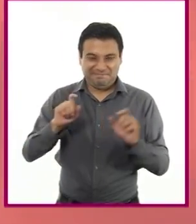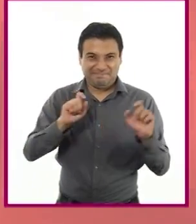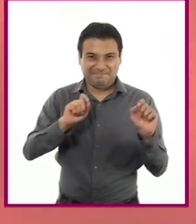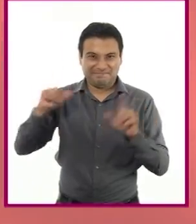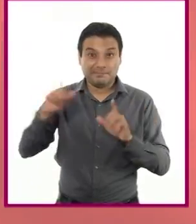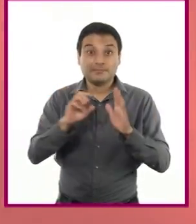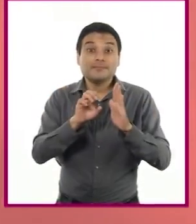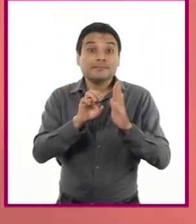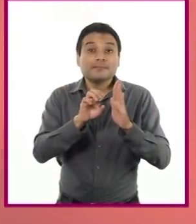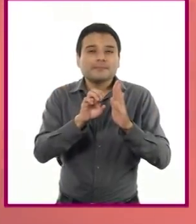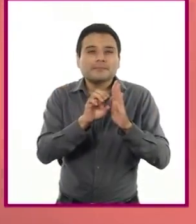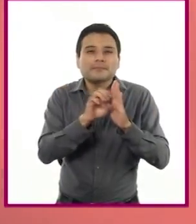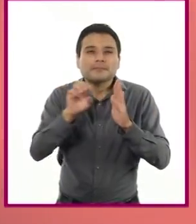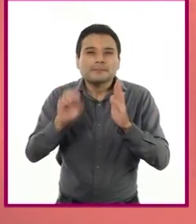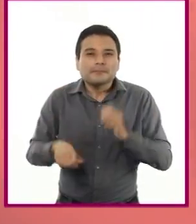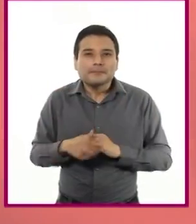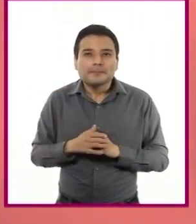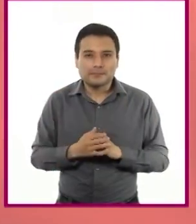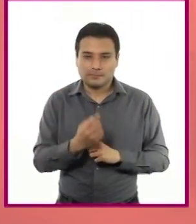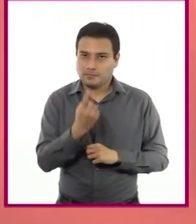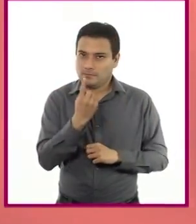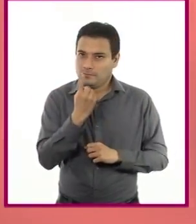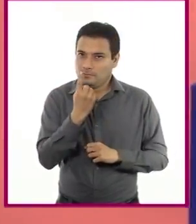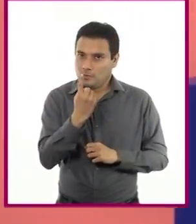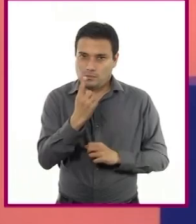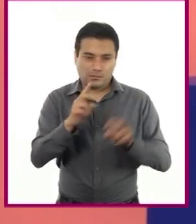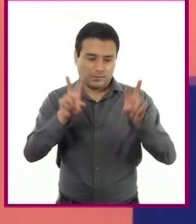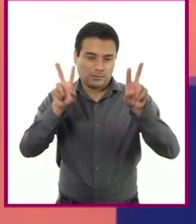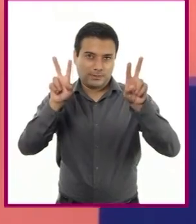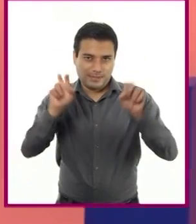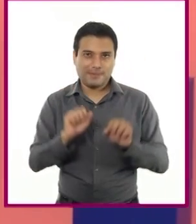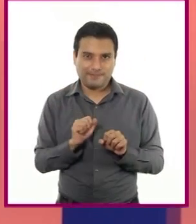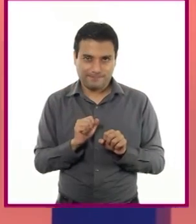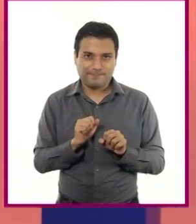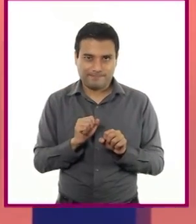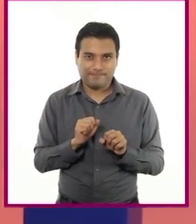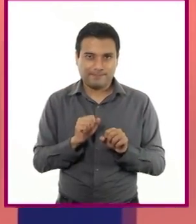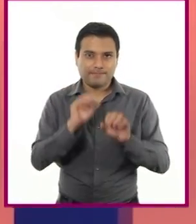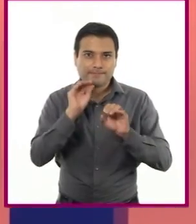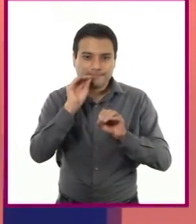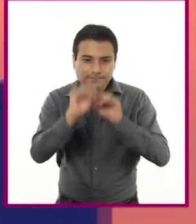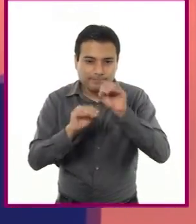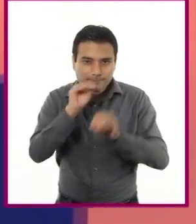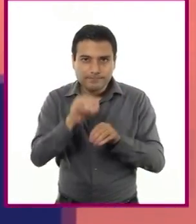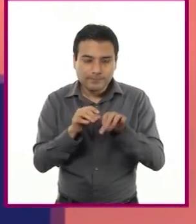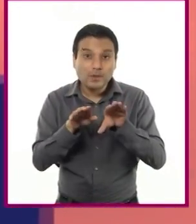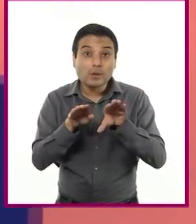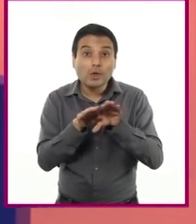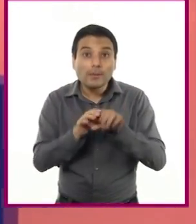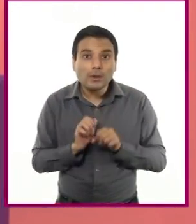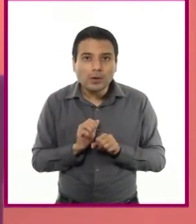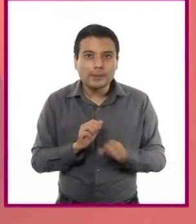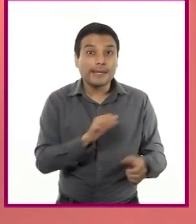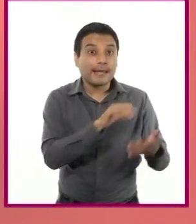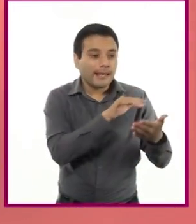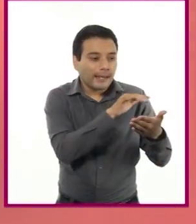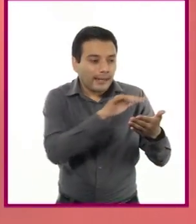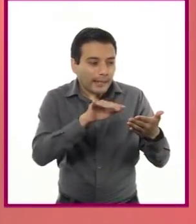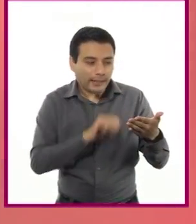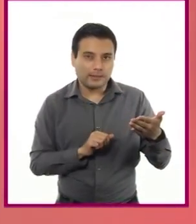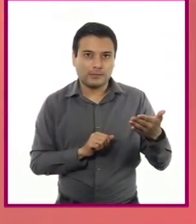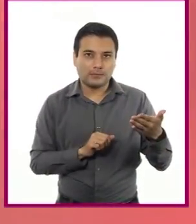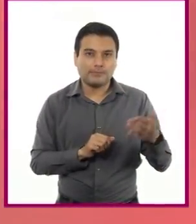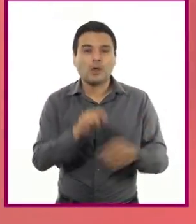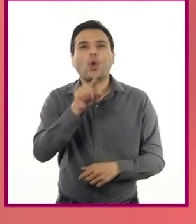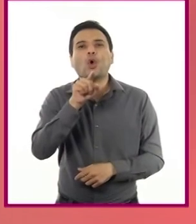trabajamos exclusivamente con un texto. Sin embargo, cuando investigamos un tema, podemos